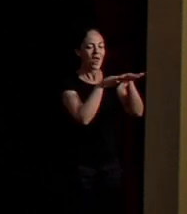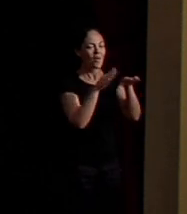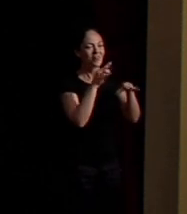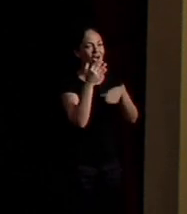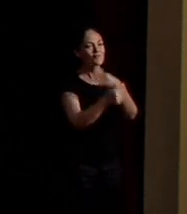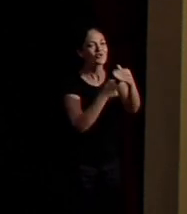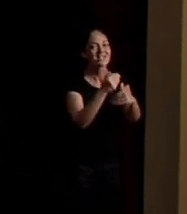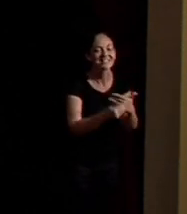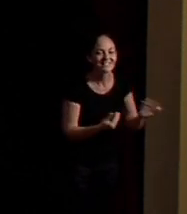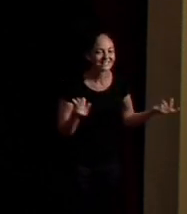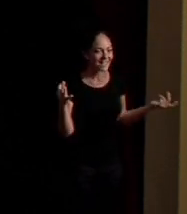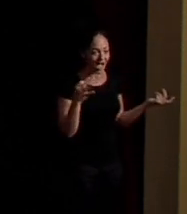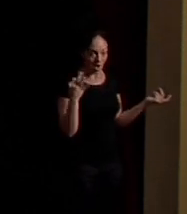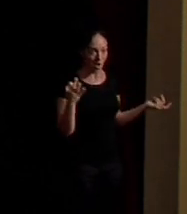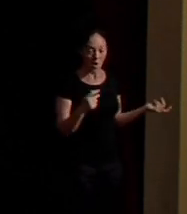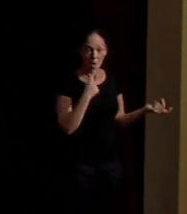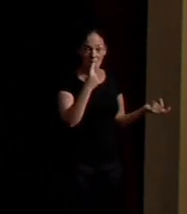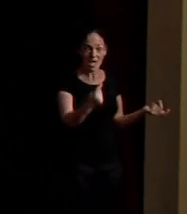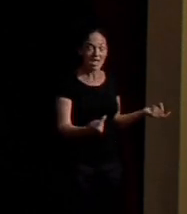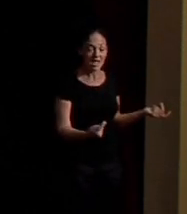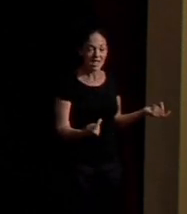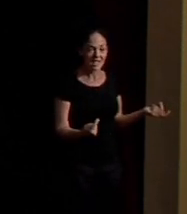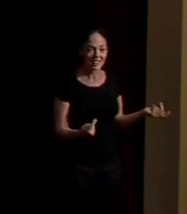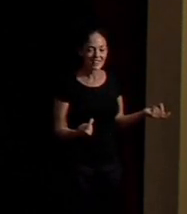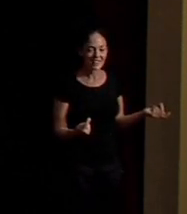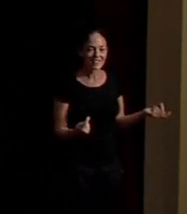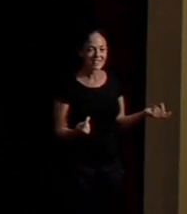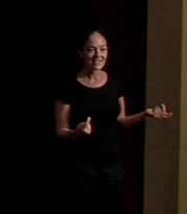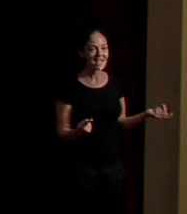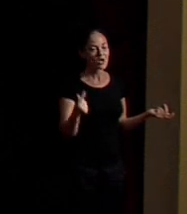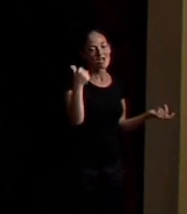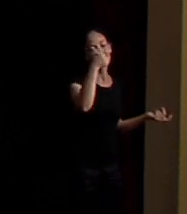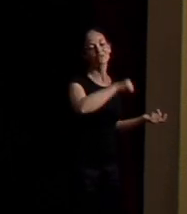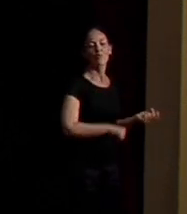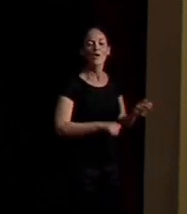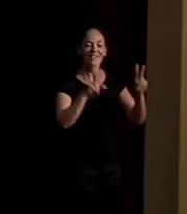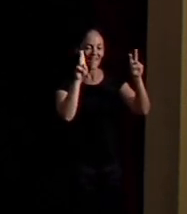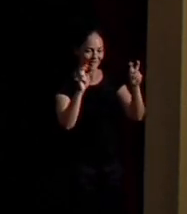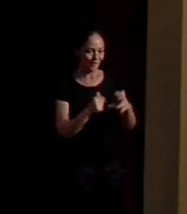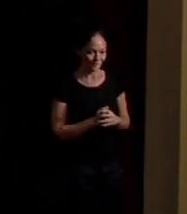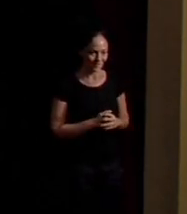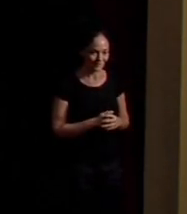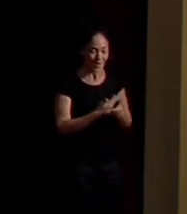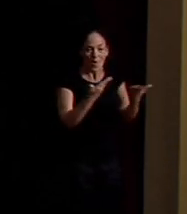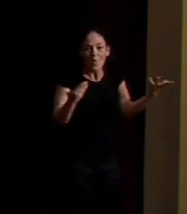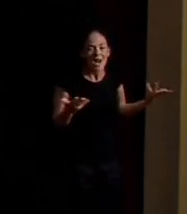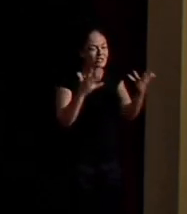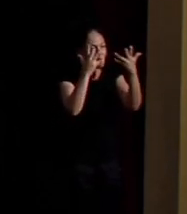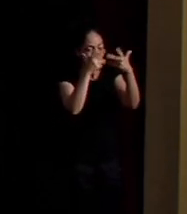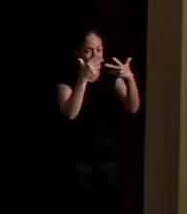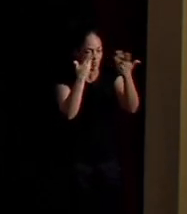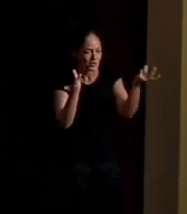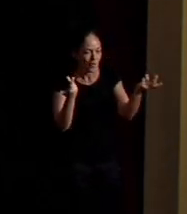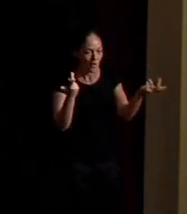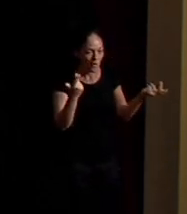progresistas o incluso que se atreven a calificarse como una nueva masculinidad. ¿Cuáles son los presupuestos